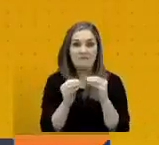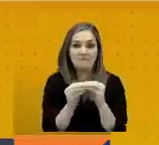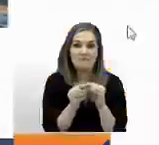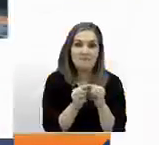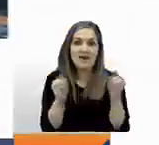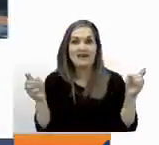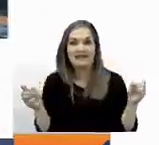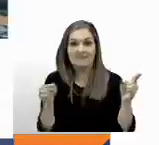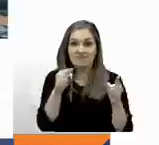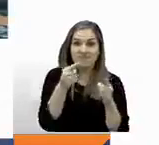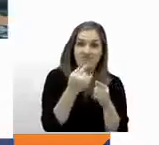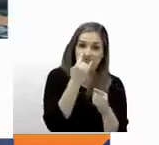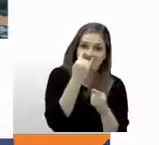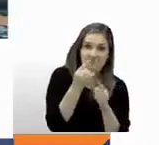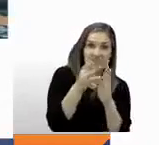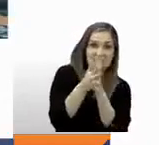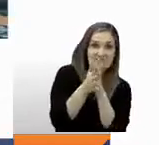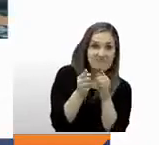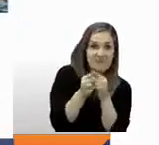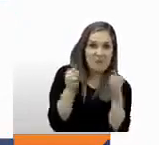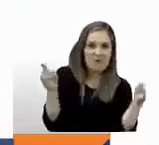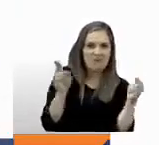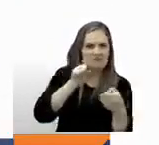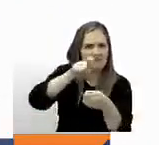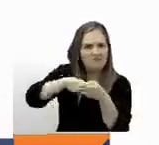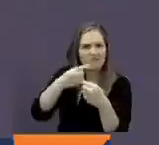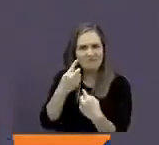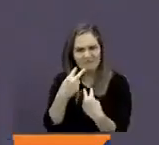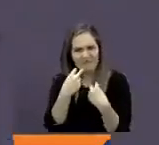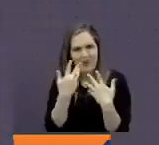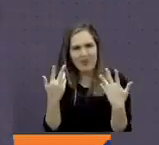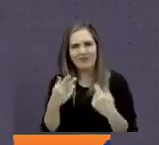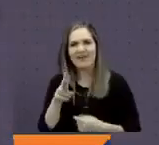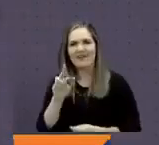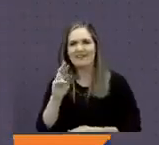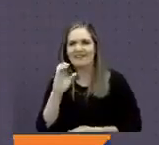informado 24/7, nos puedes seguir en todas las redes sociales como RTVC Noticias.